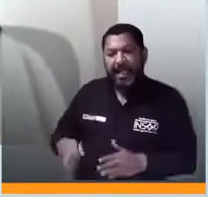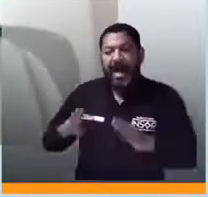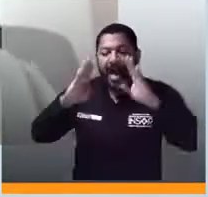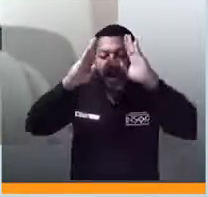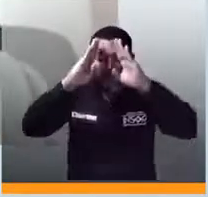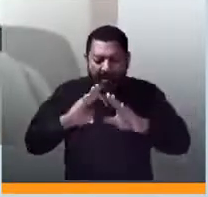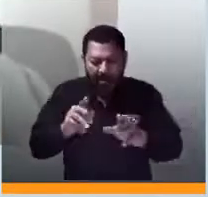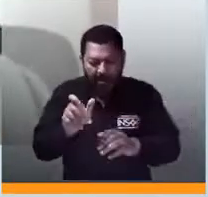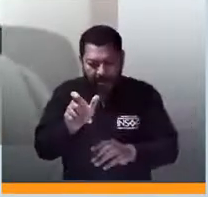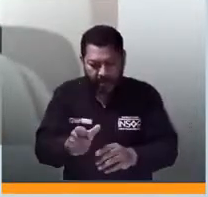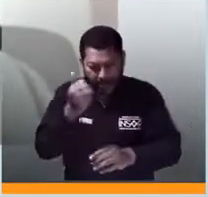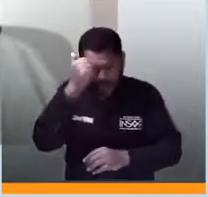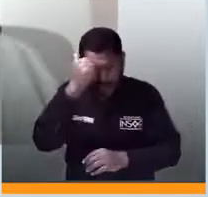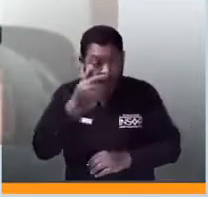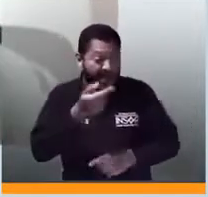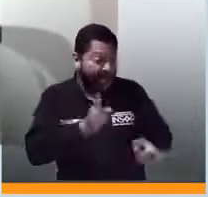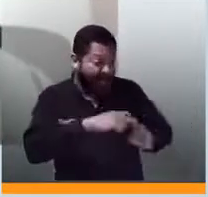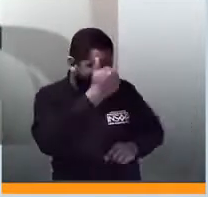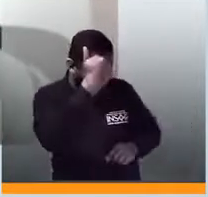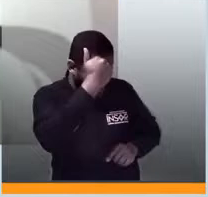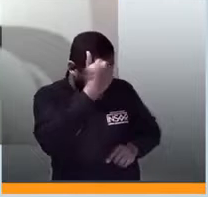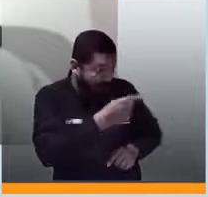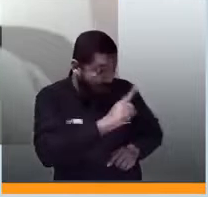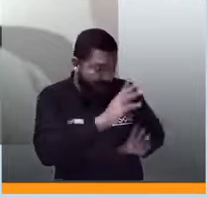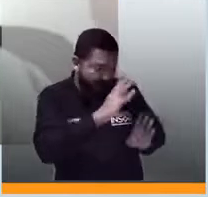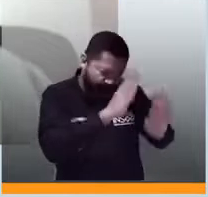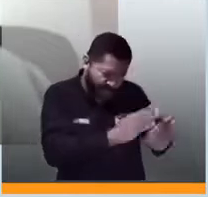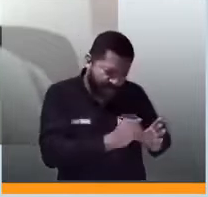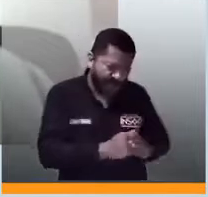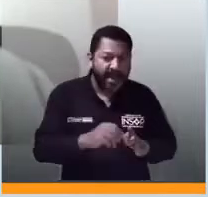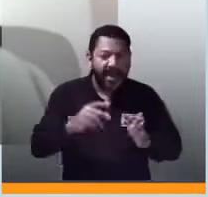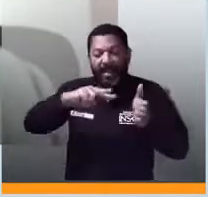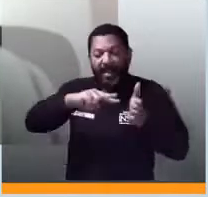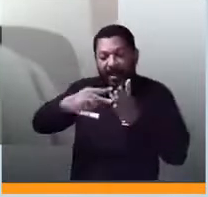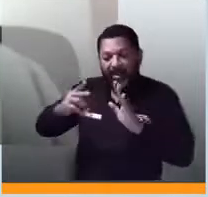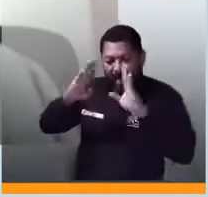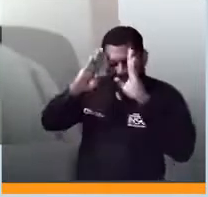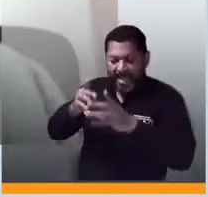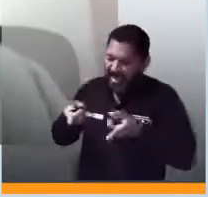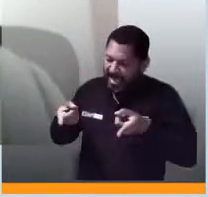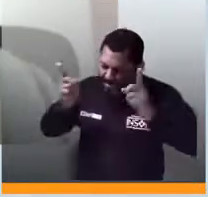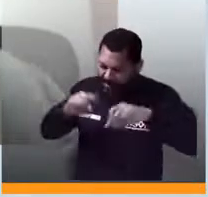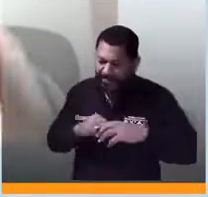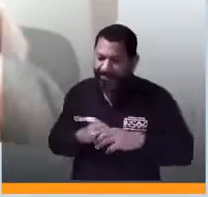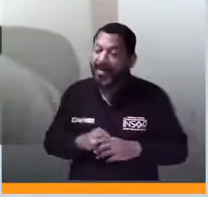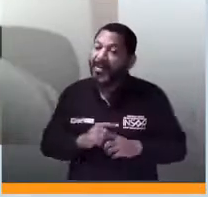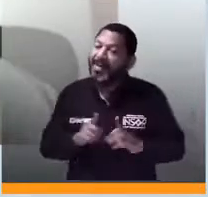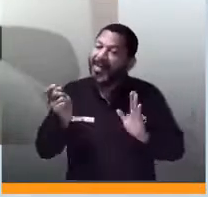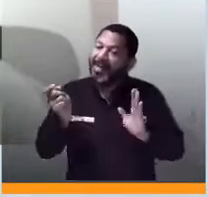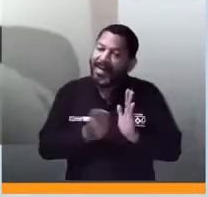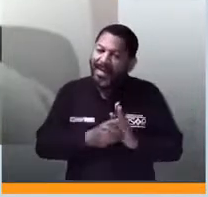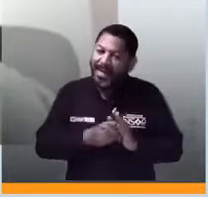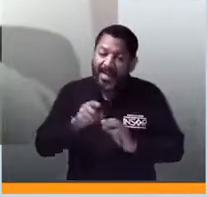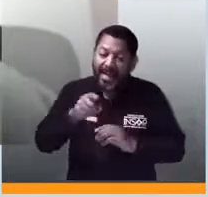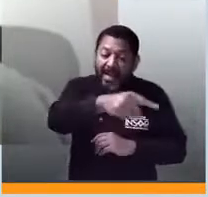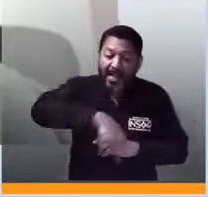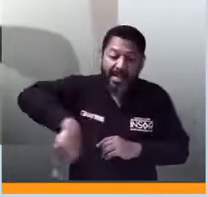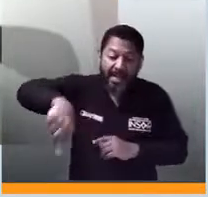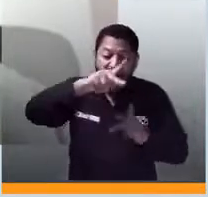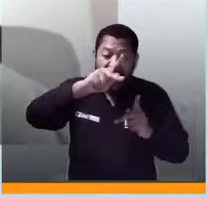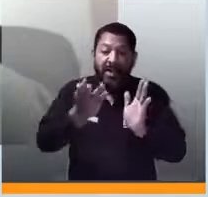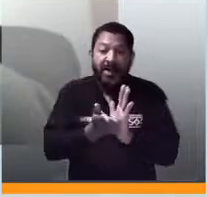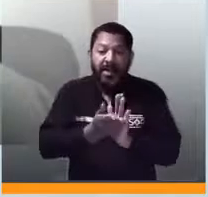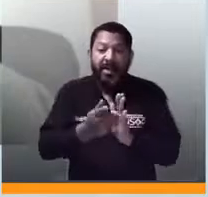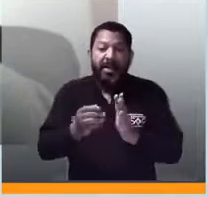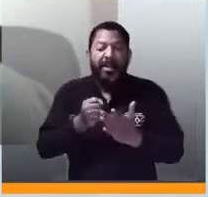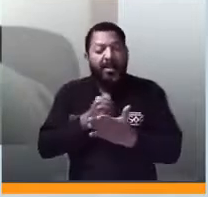estudiante. Yo sé que en el profesor hay que ponerlo, yo sé que en las tecnologías también hay que poner esa atención, pero en el tema del estudiante yo sí